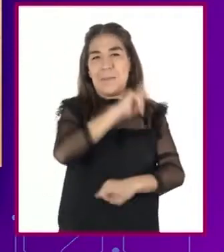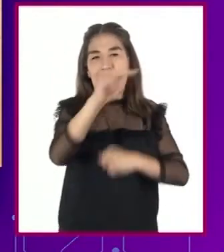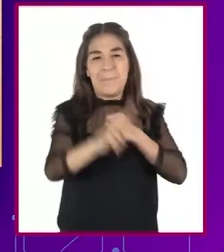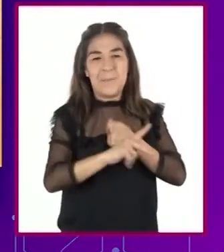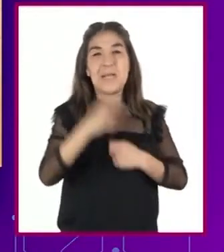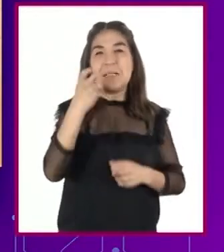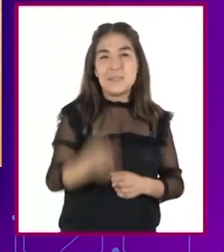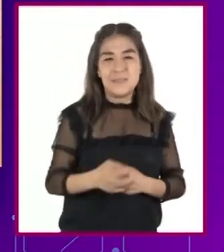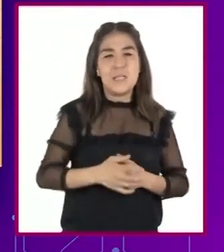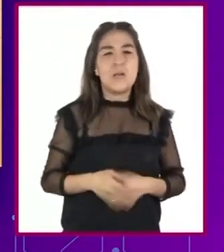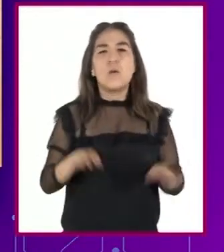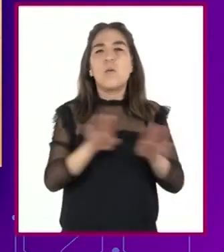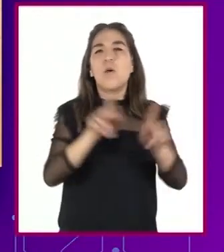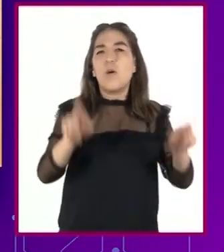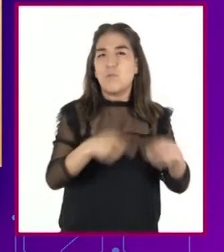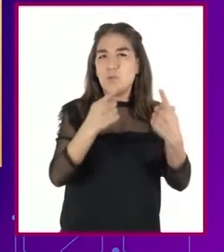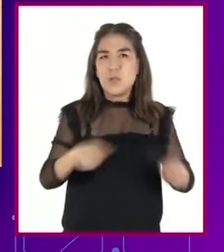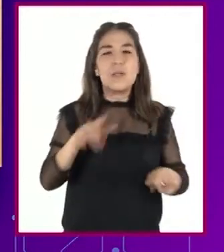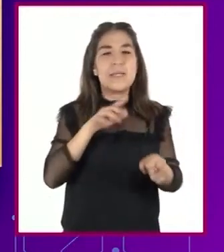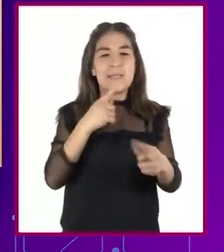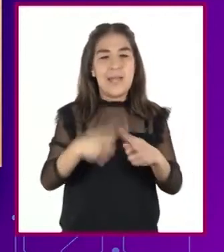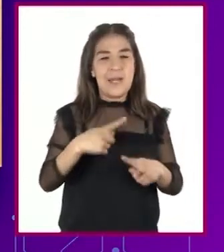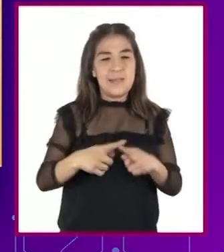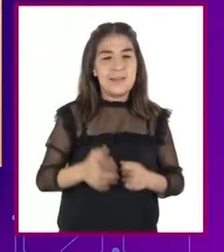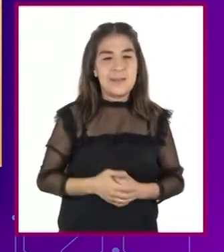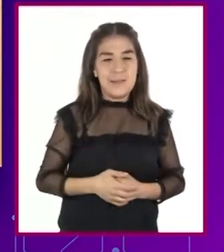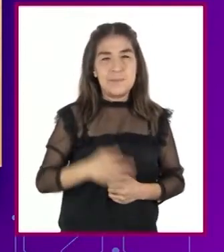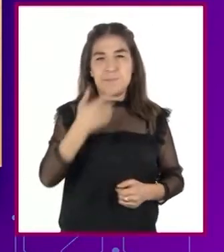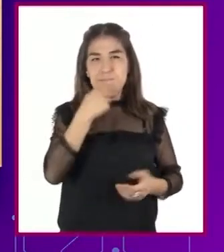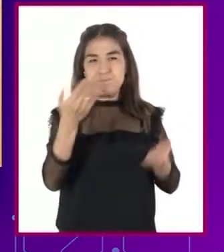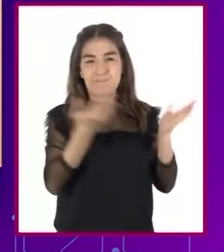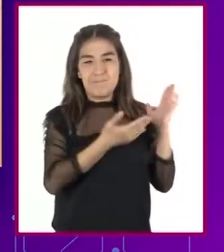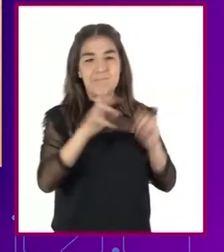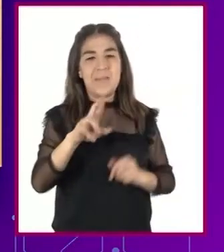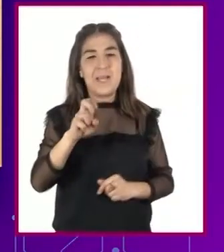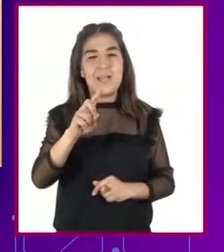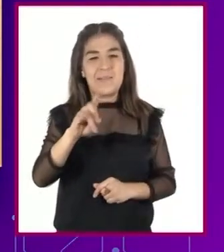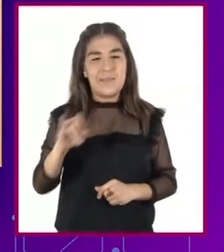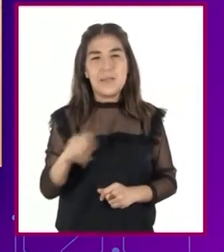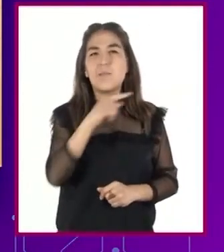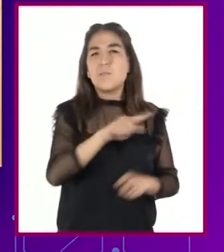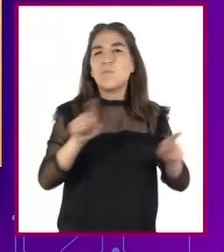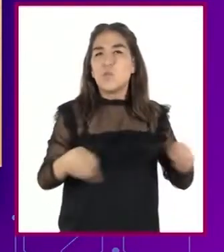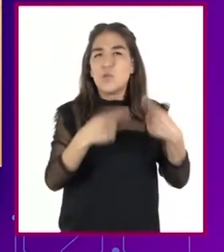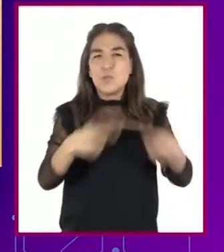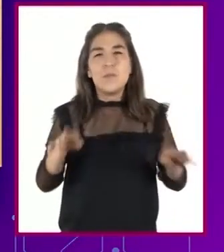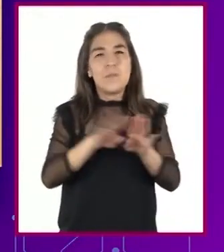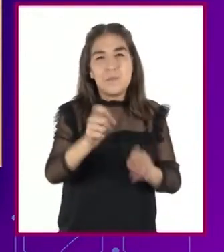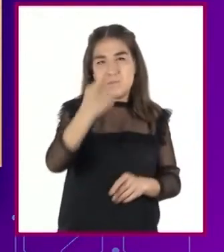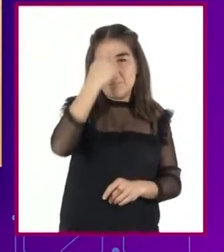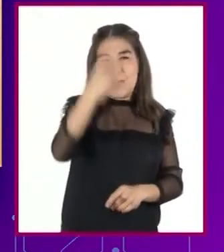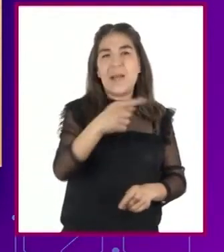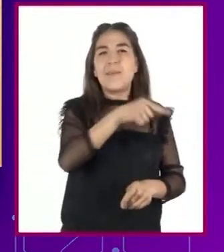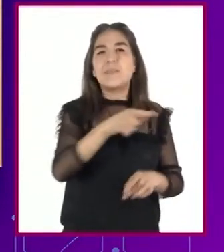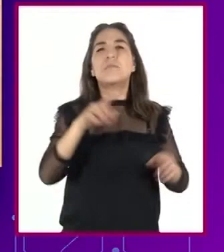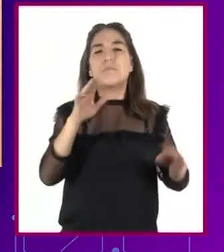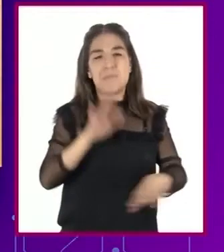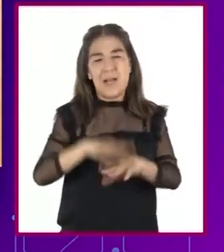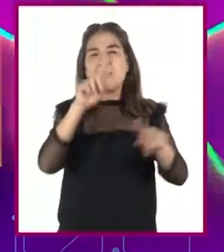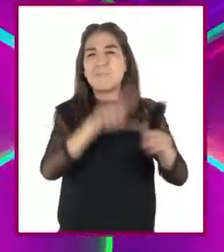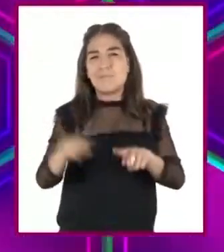destacó la actividad de los músicos como Giuseppe Verdi, partidario de la unidad y autor de varios